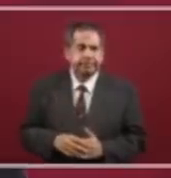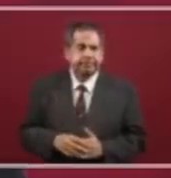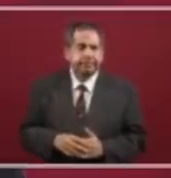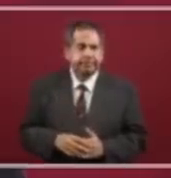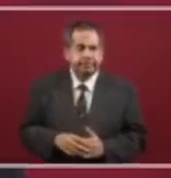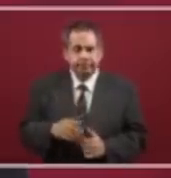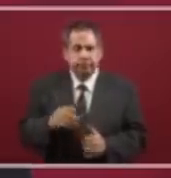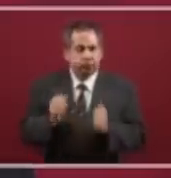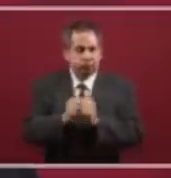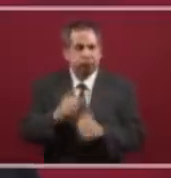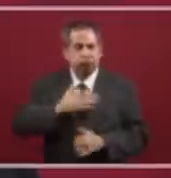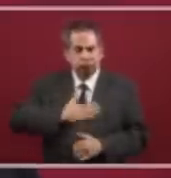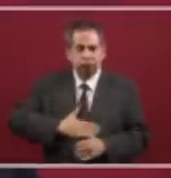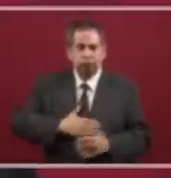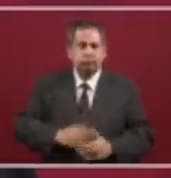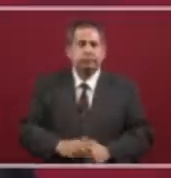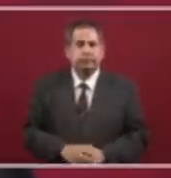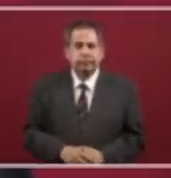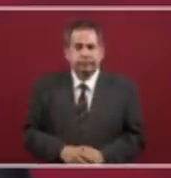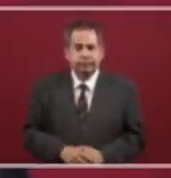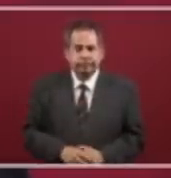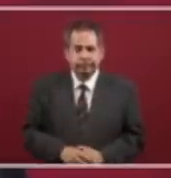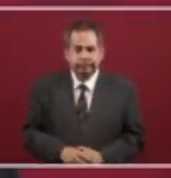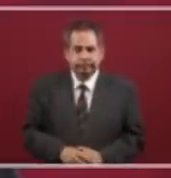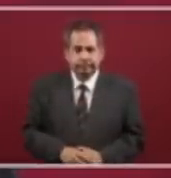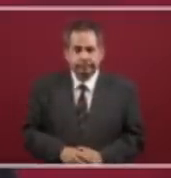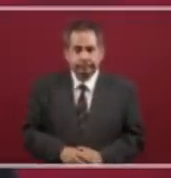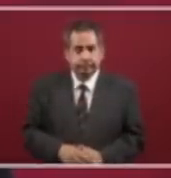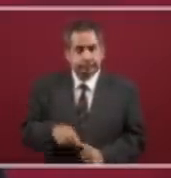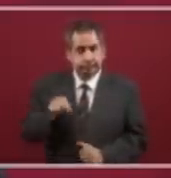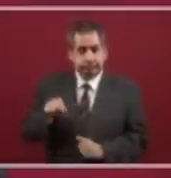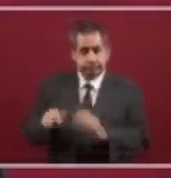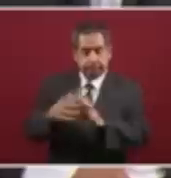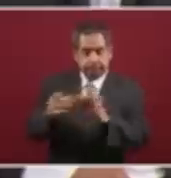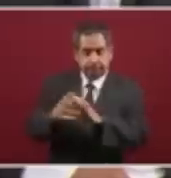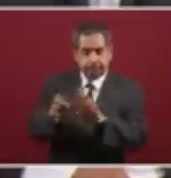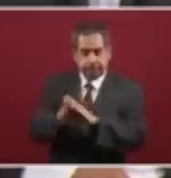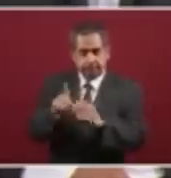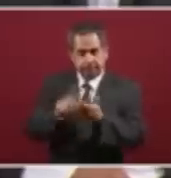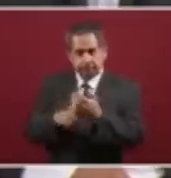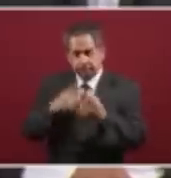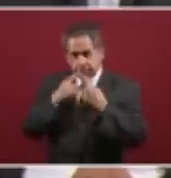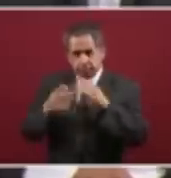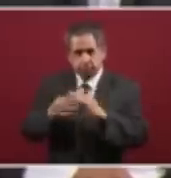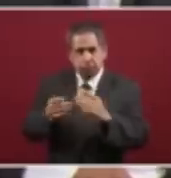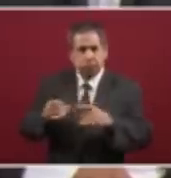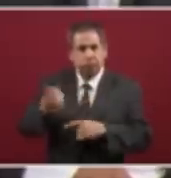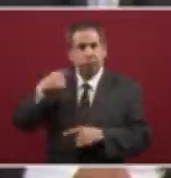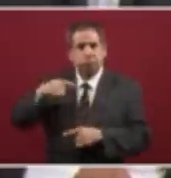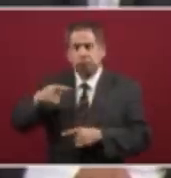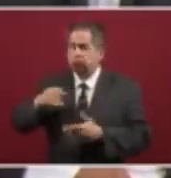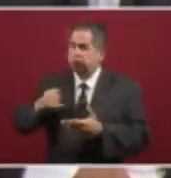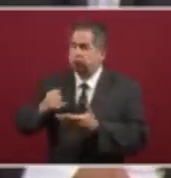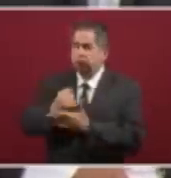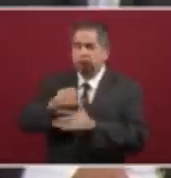haya justicia aquí se habló de una resolución